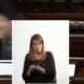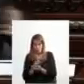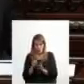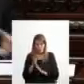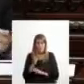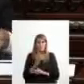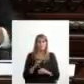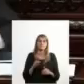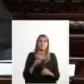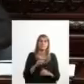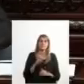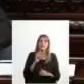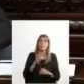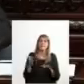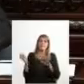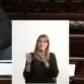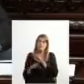Y un nuevo fondo lechero.